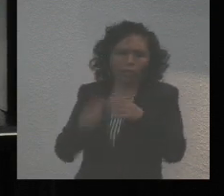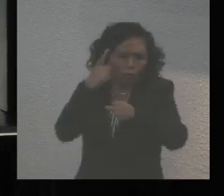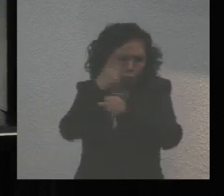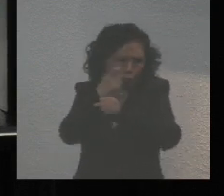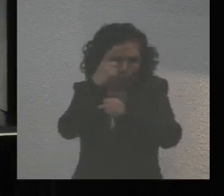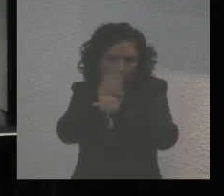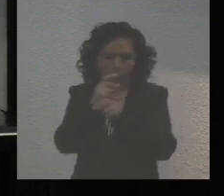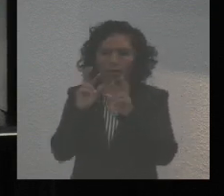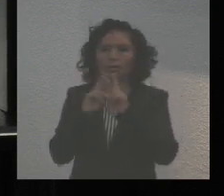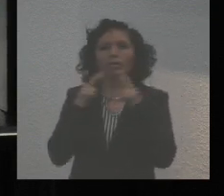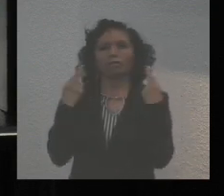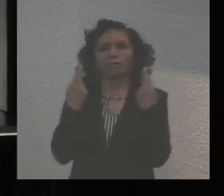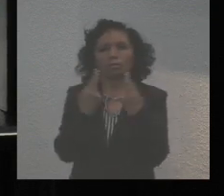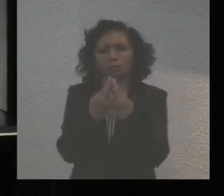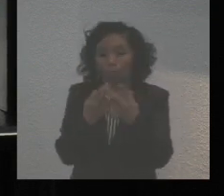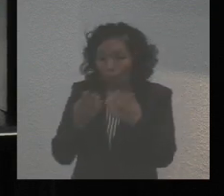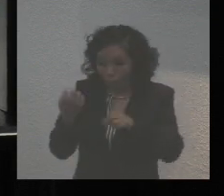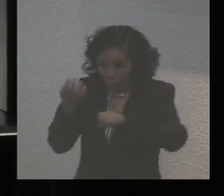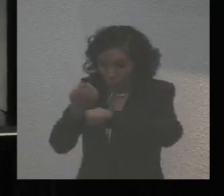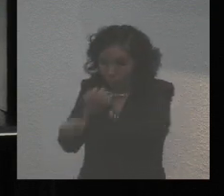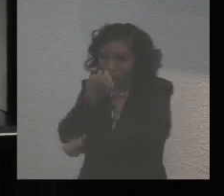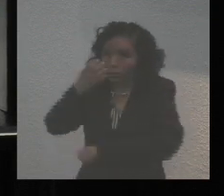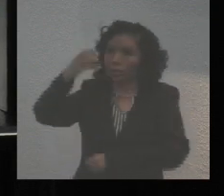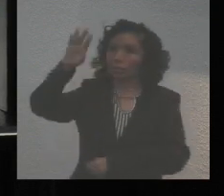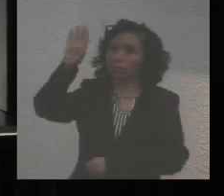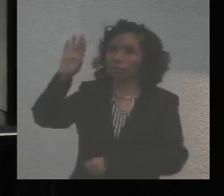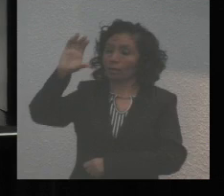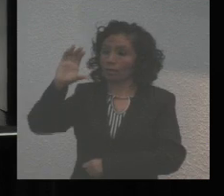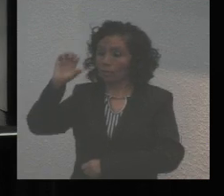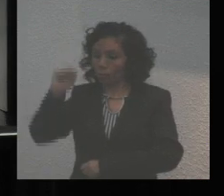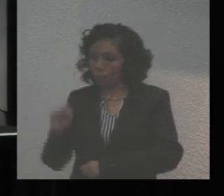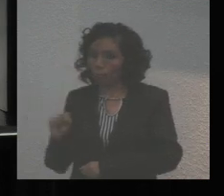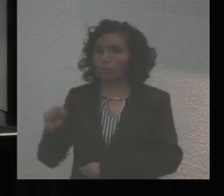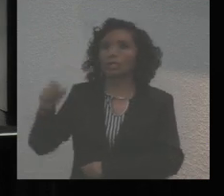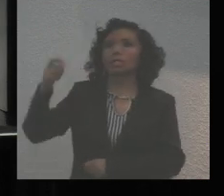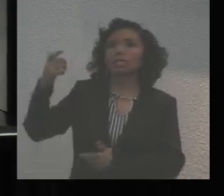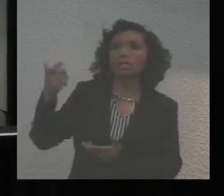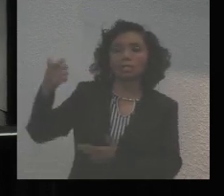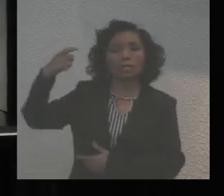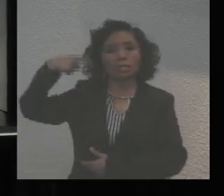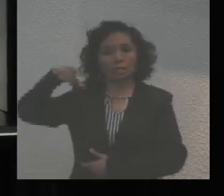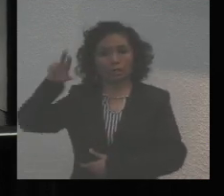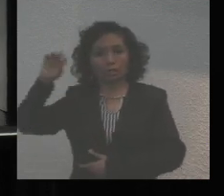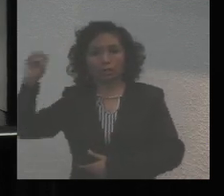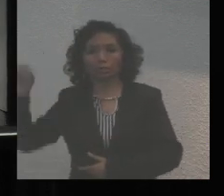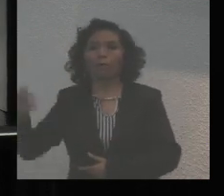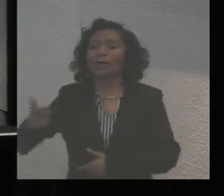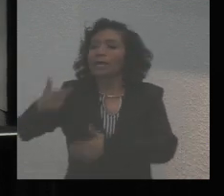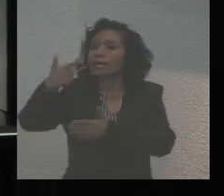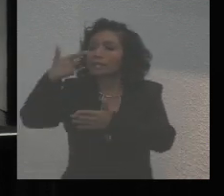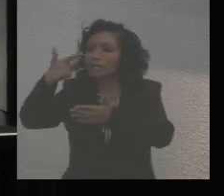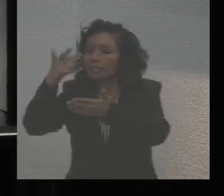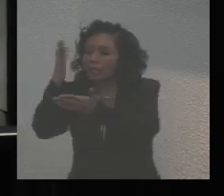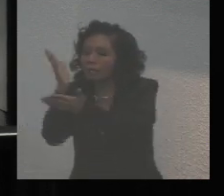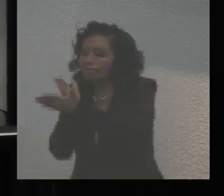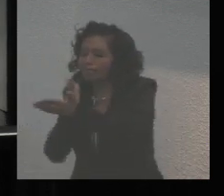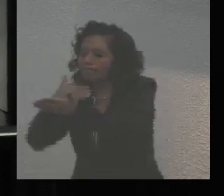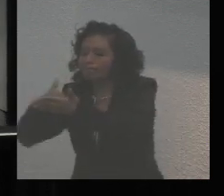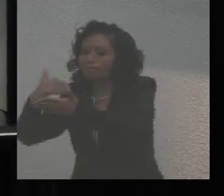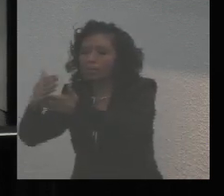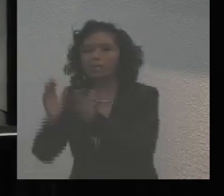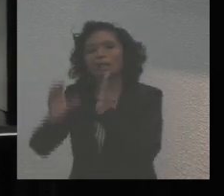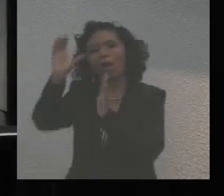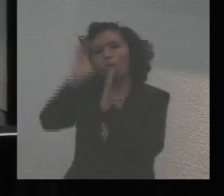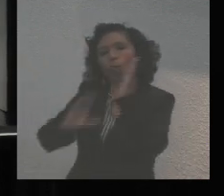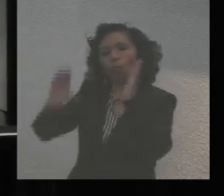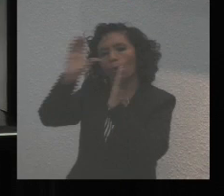sesión harán la división de los estados de Baja California Sur y Quintana Roo en 7 distritos electorales y elaborarán el calendario de